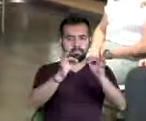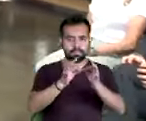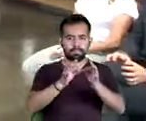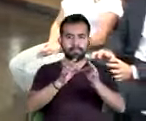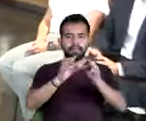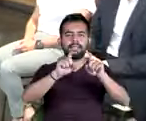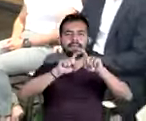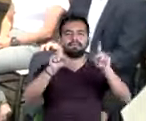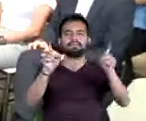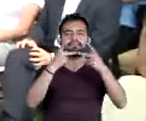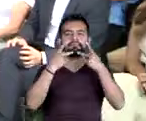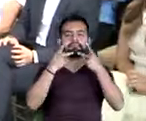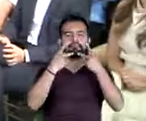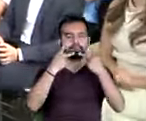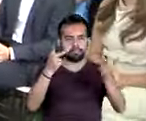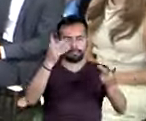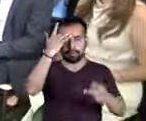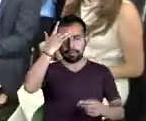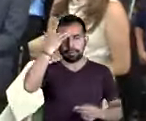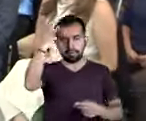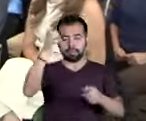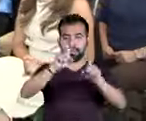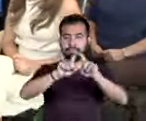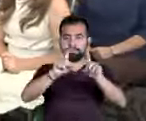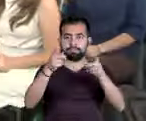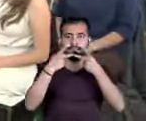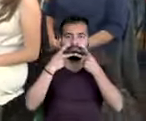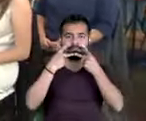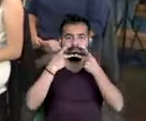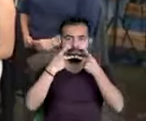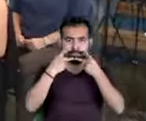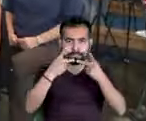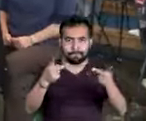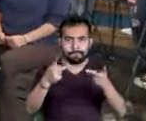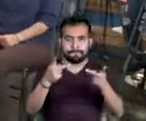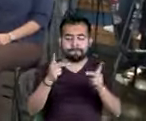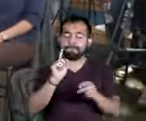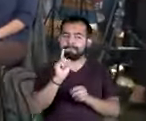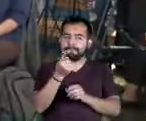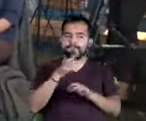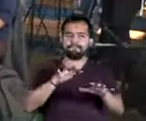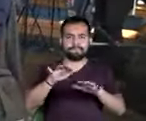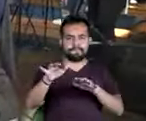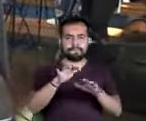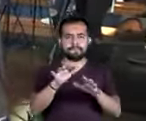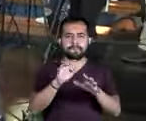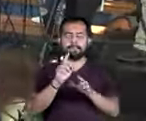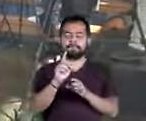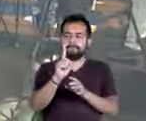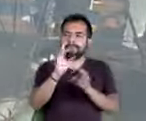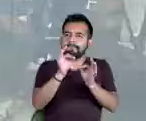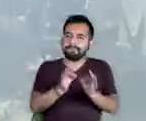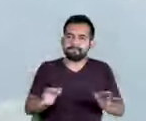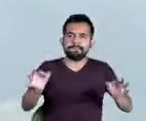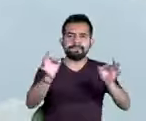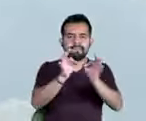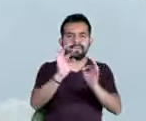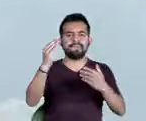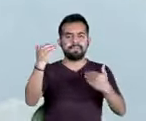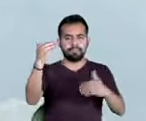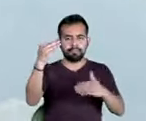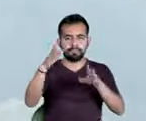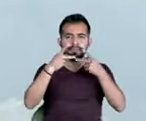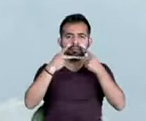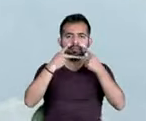empresas públicas, que por lo tanto las empresas públicas son ejecutores nada más, pero ejecutores muy importantes de la política